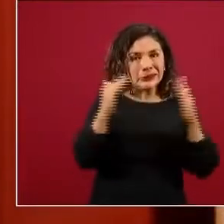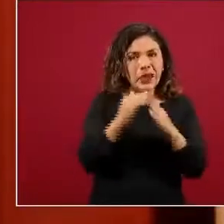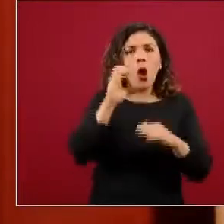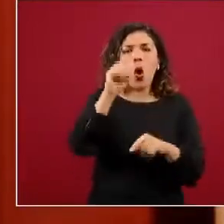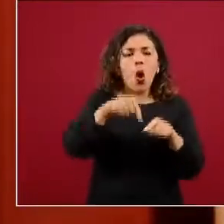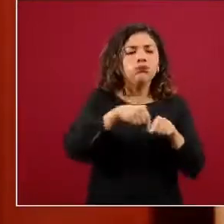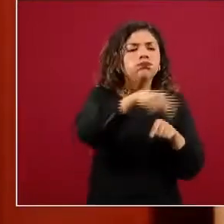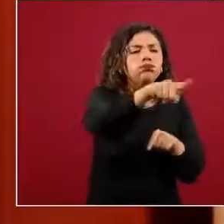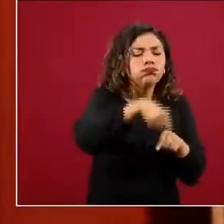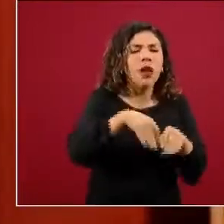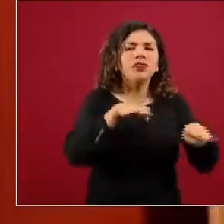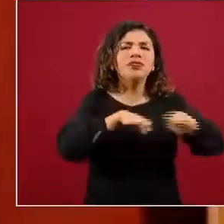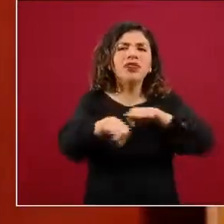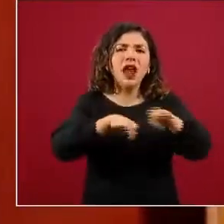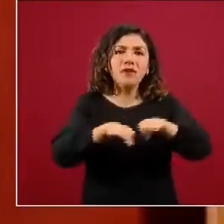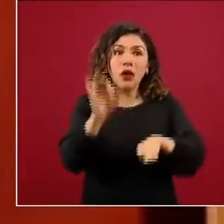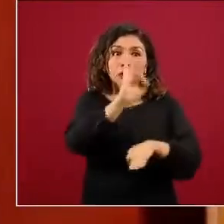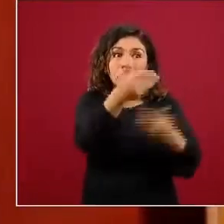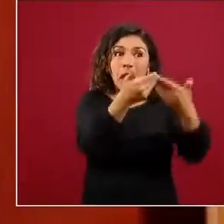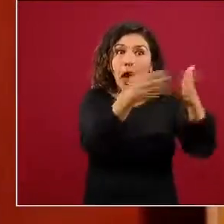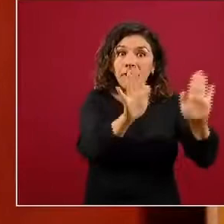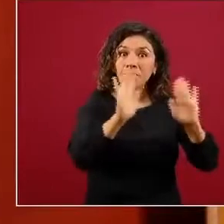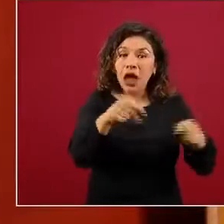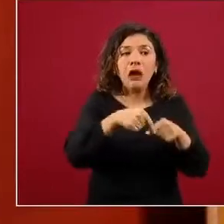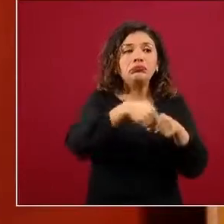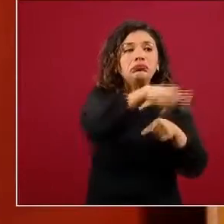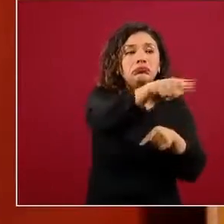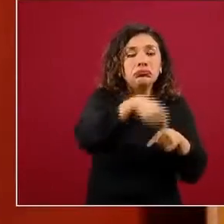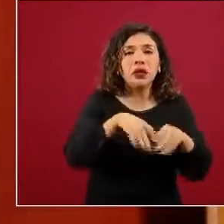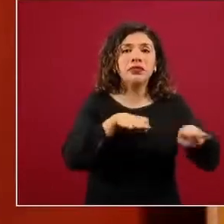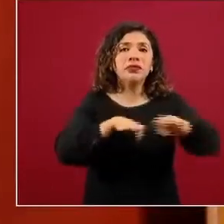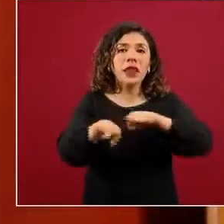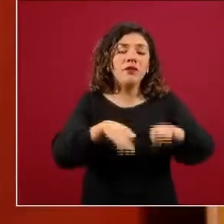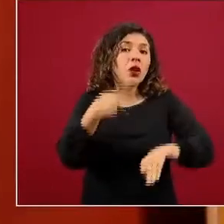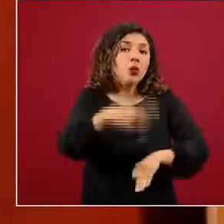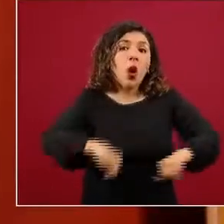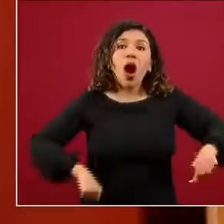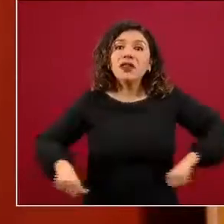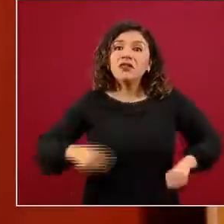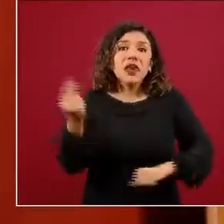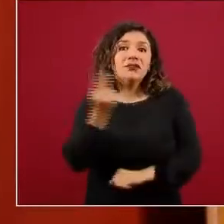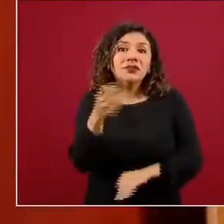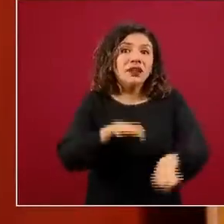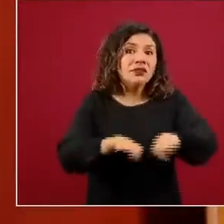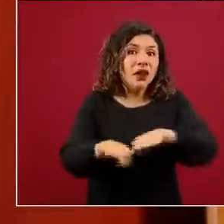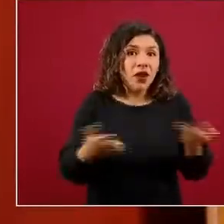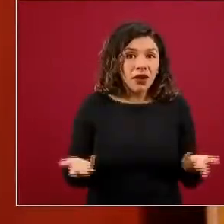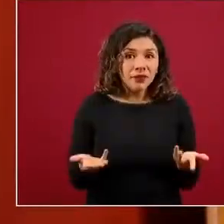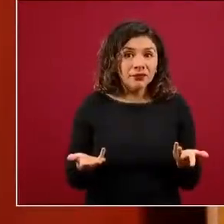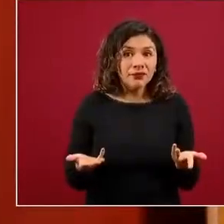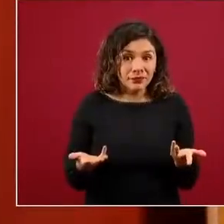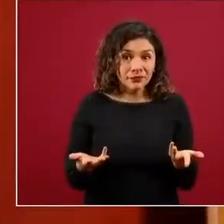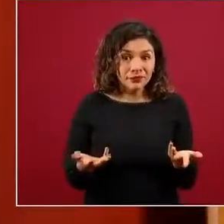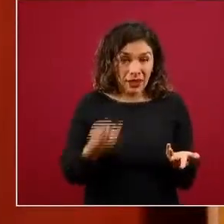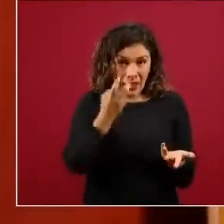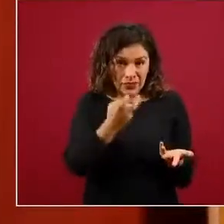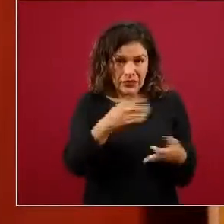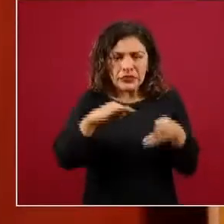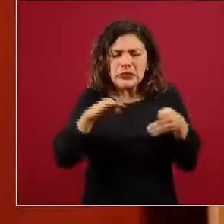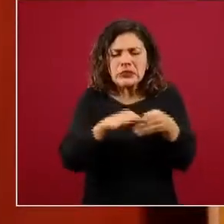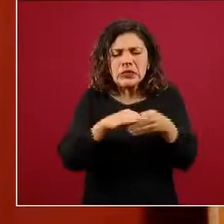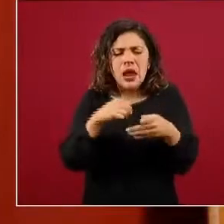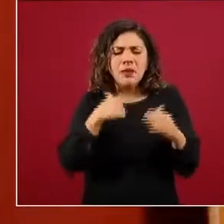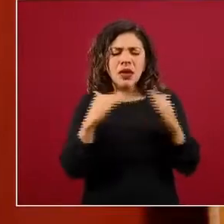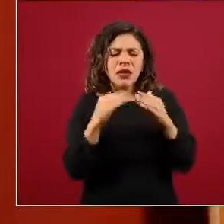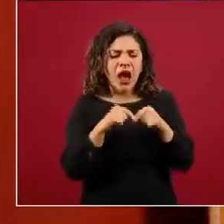un sitio de trabajo, si es que el trabajo ya fue abierto porque es parte de una actividad esencial, y que esto esté relativamente